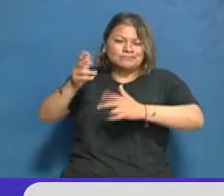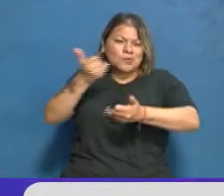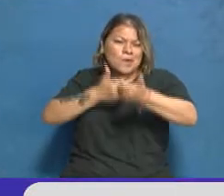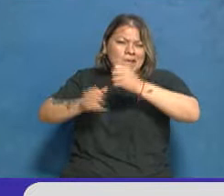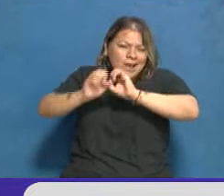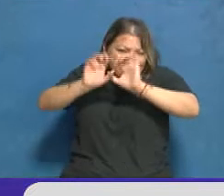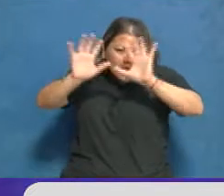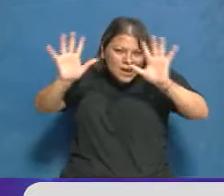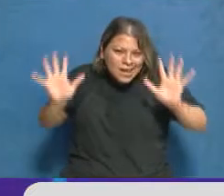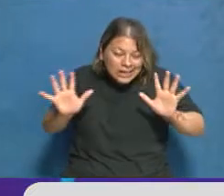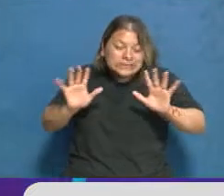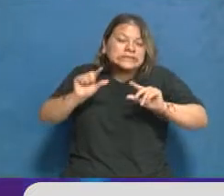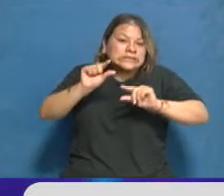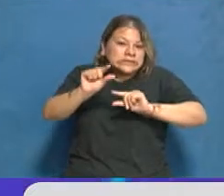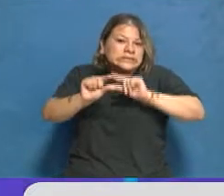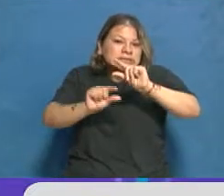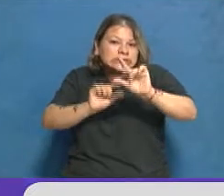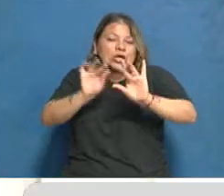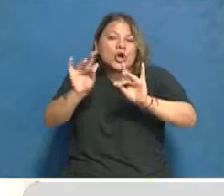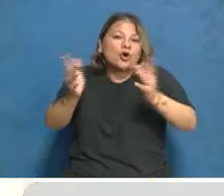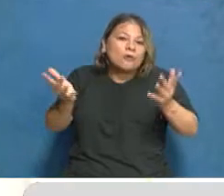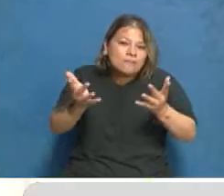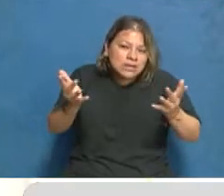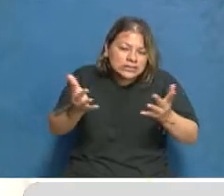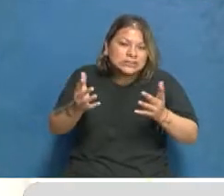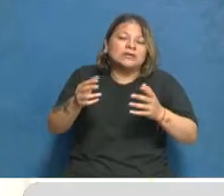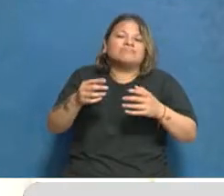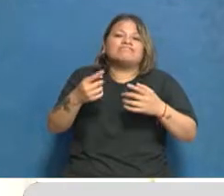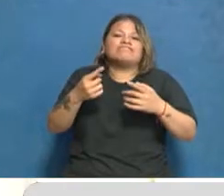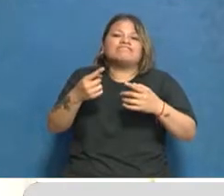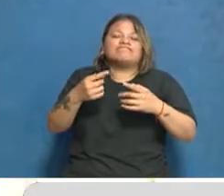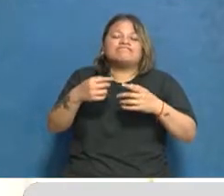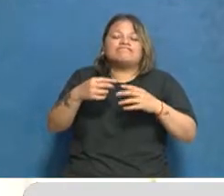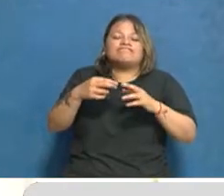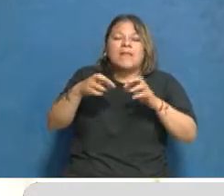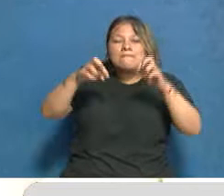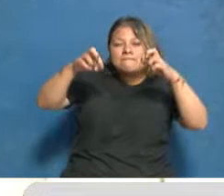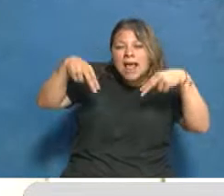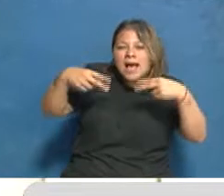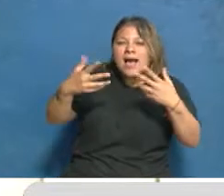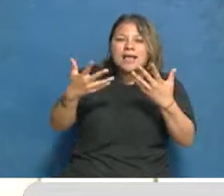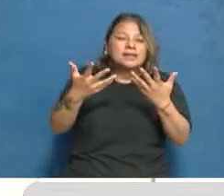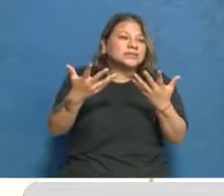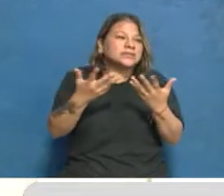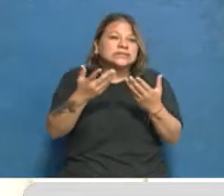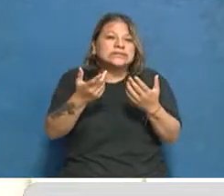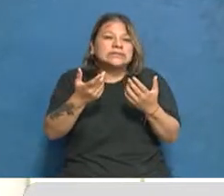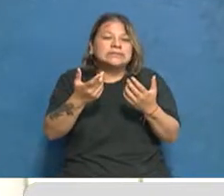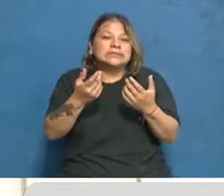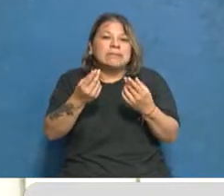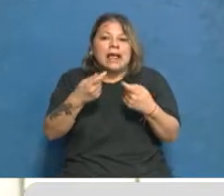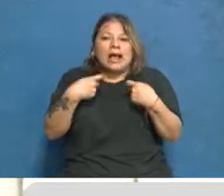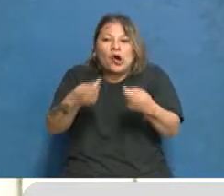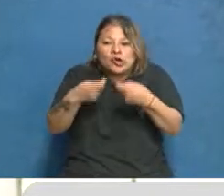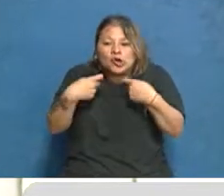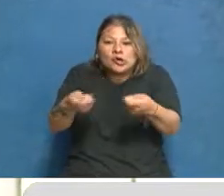poco se va complejizando a partir, ¿no?, de estas políticas que tienen que ver con intentar morigerar los